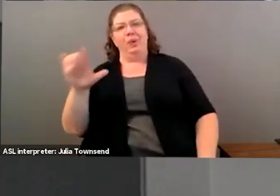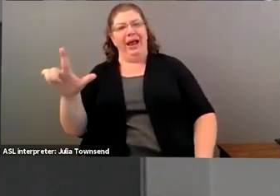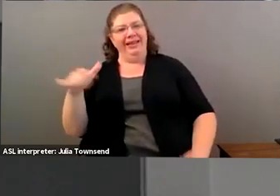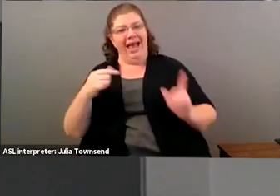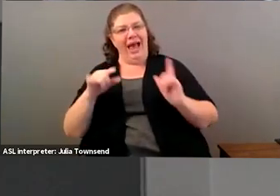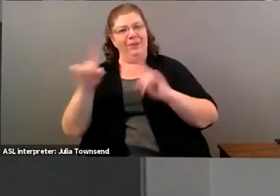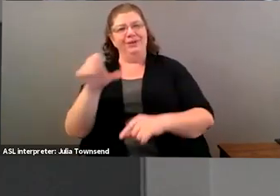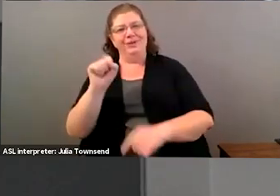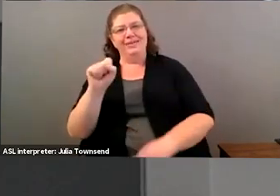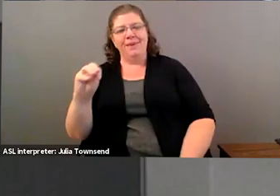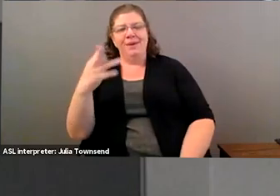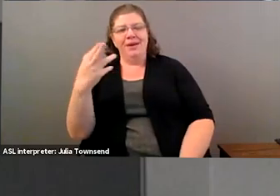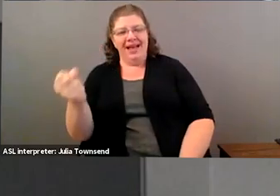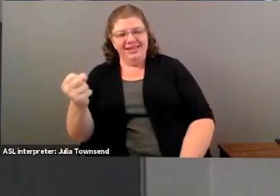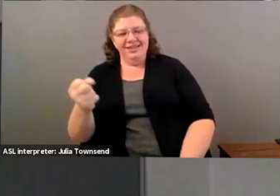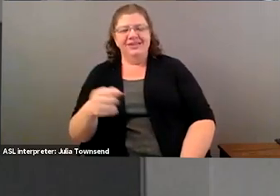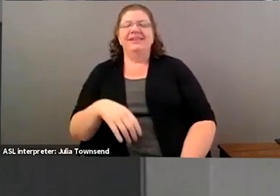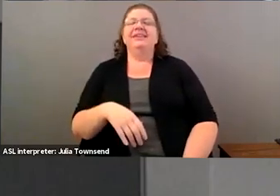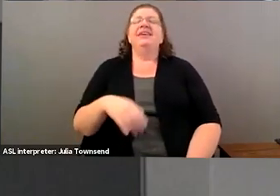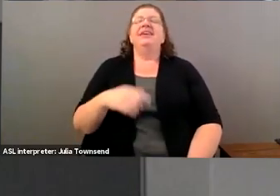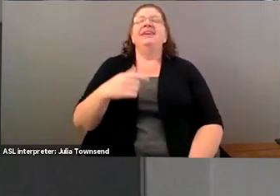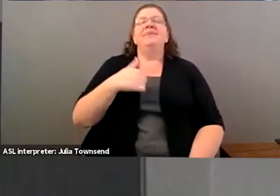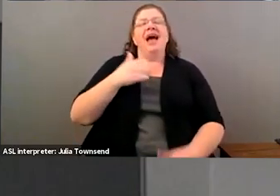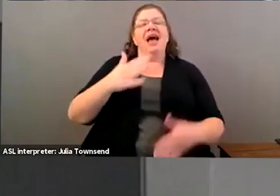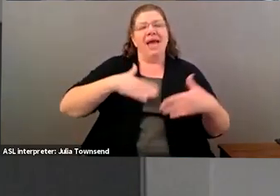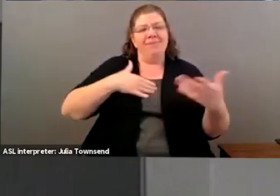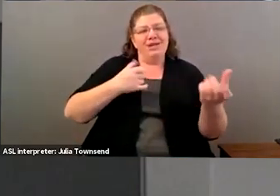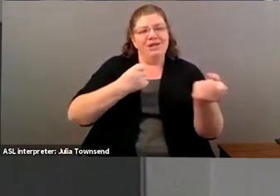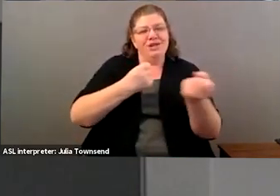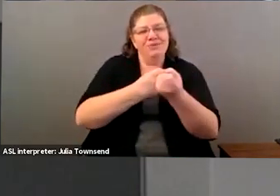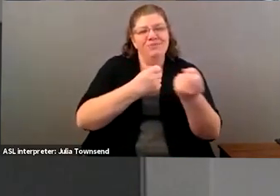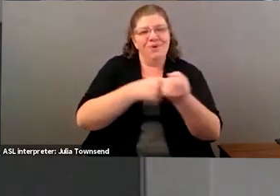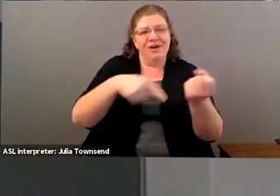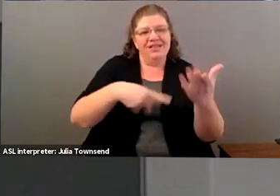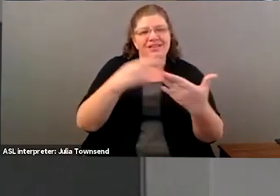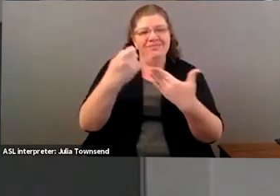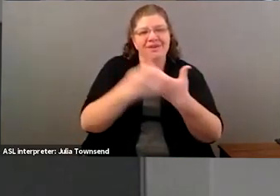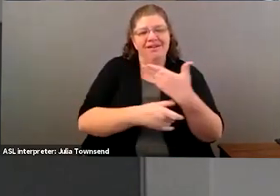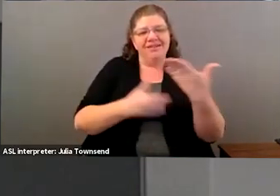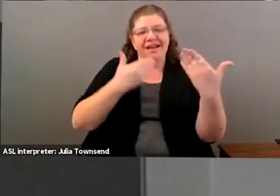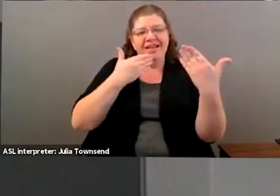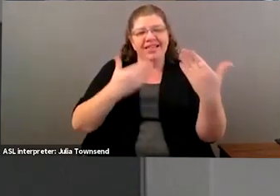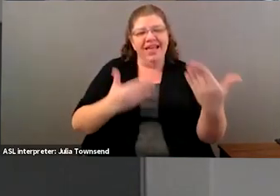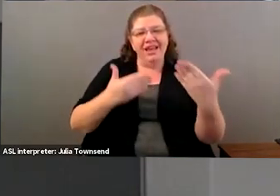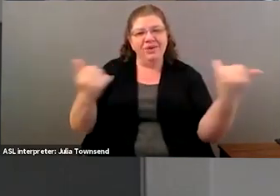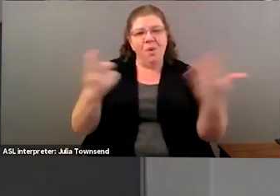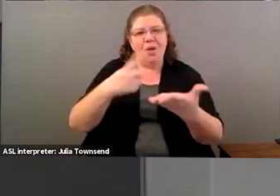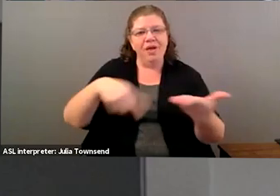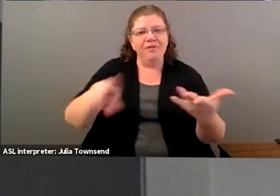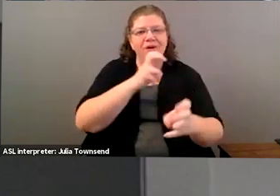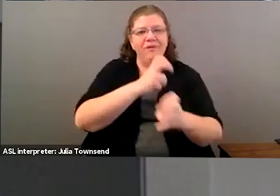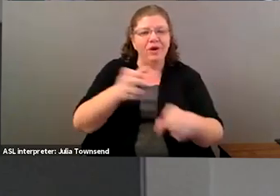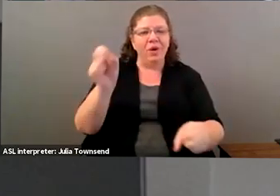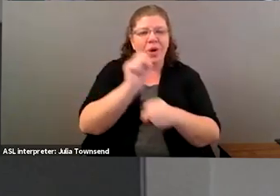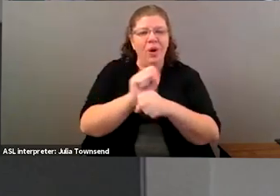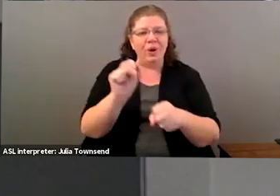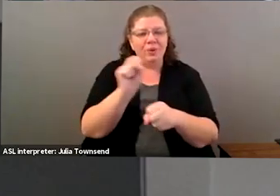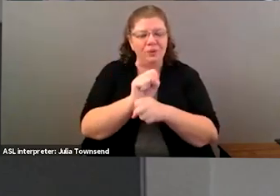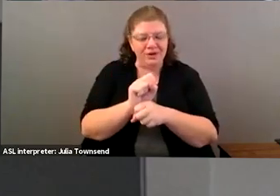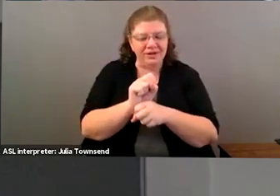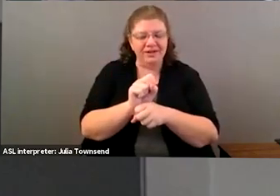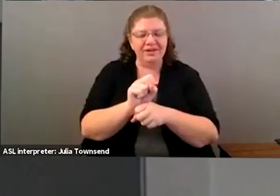a san marcos pues con mucho gusto voy a apoyar este proyecto gracias a todos ustedes por todo el